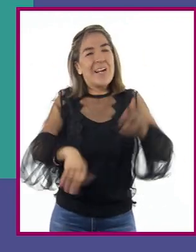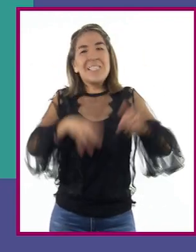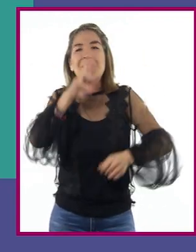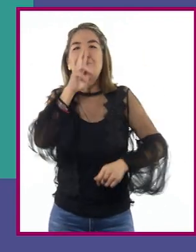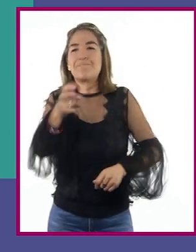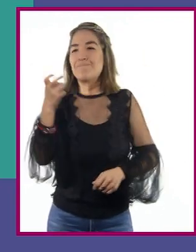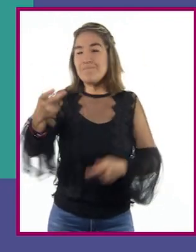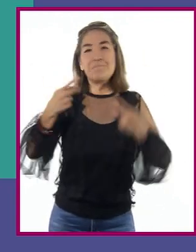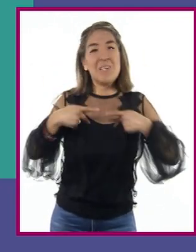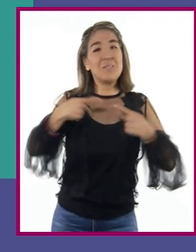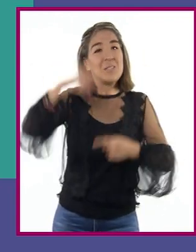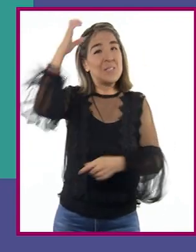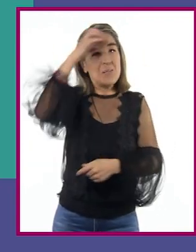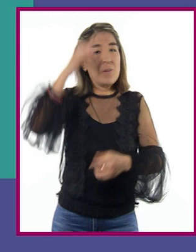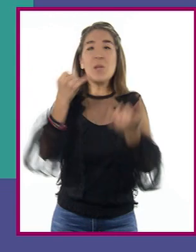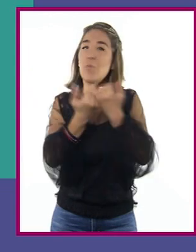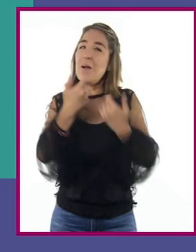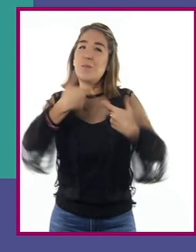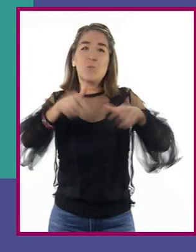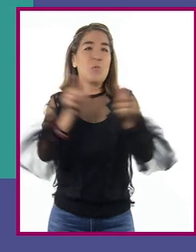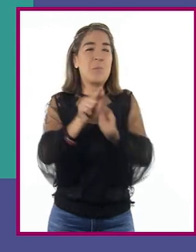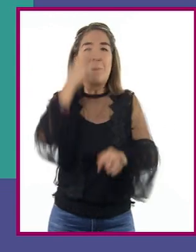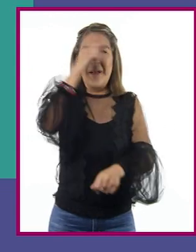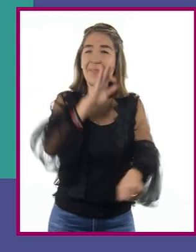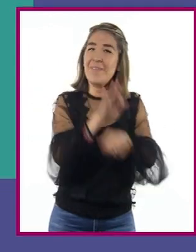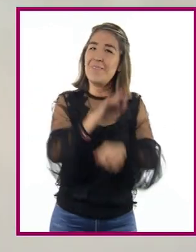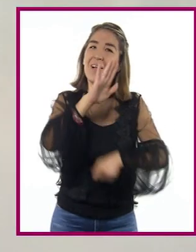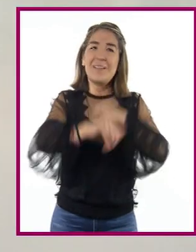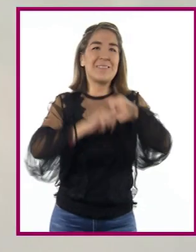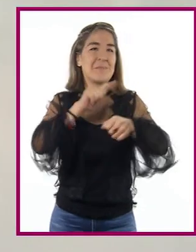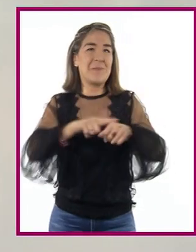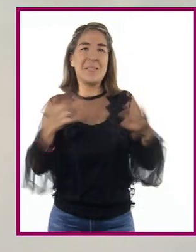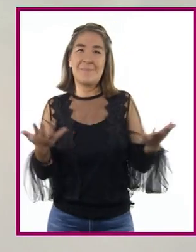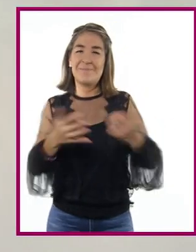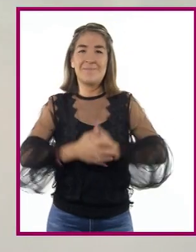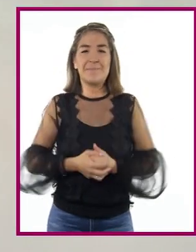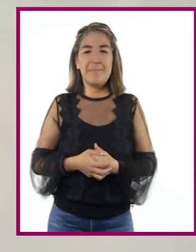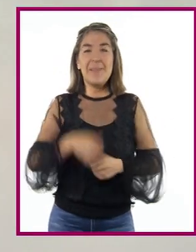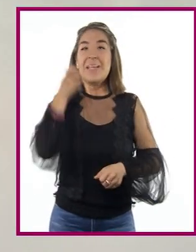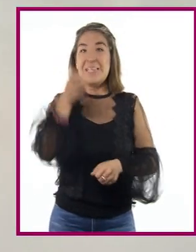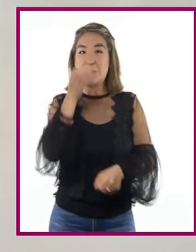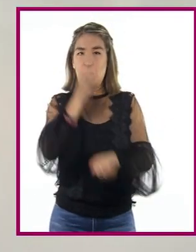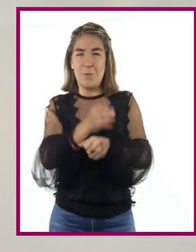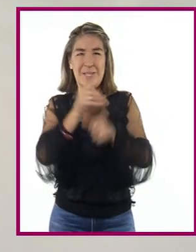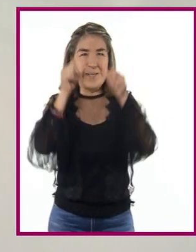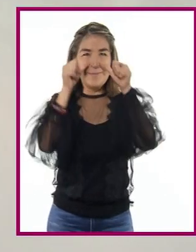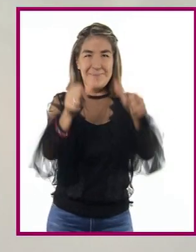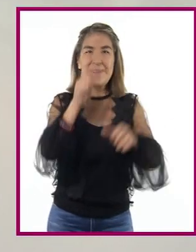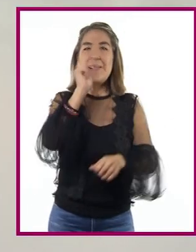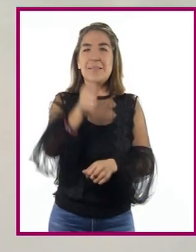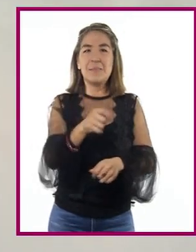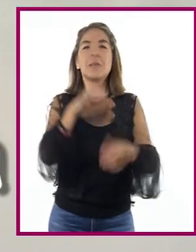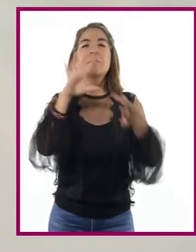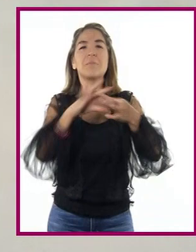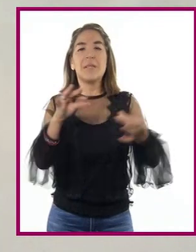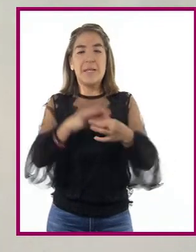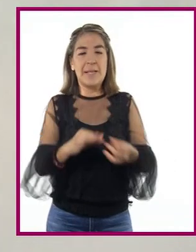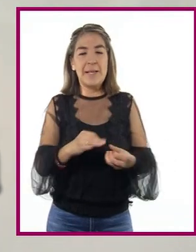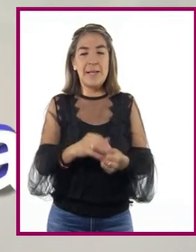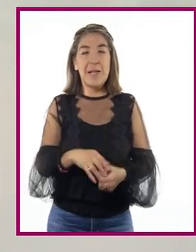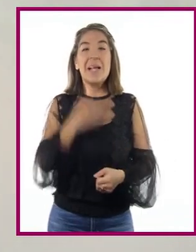los científicos ni los grupos defensores de los animales? Como podemos observar, se agregó la expresión